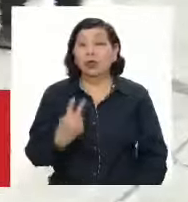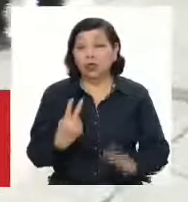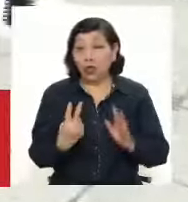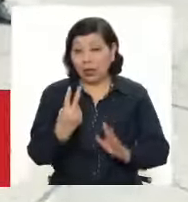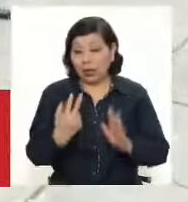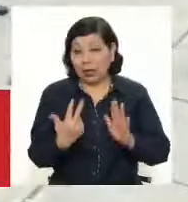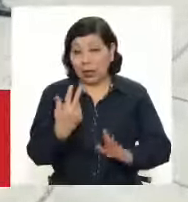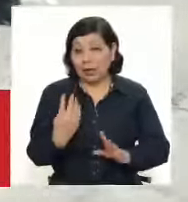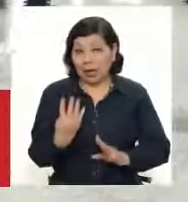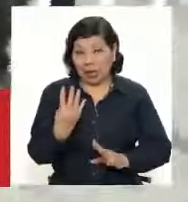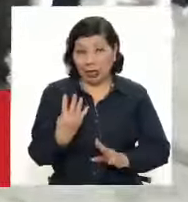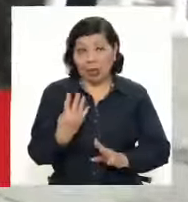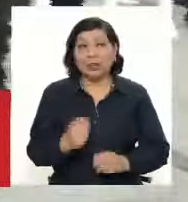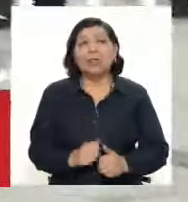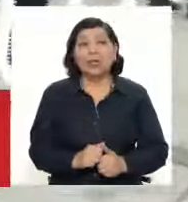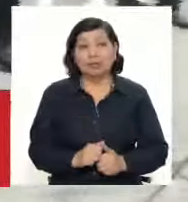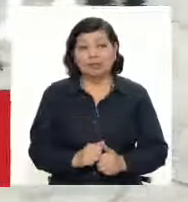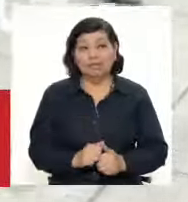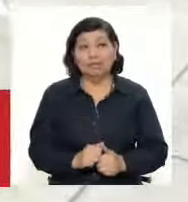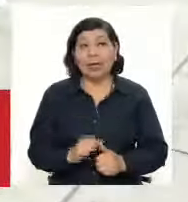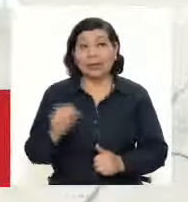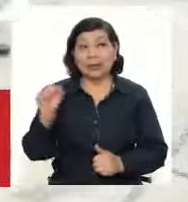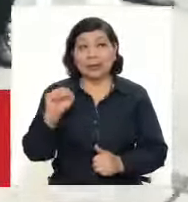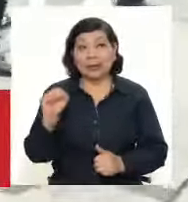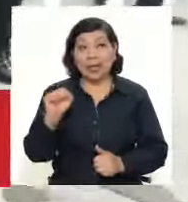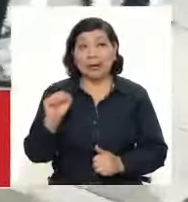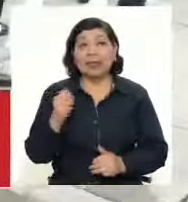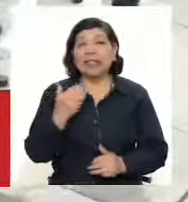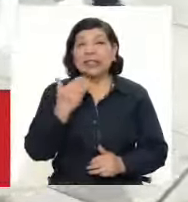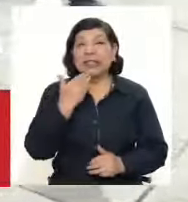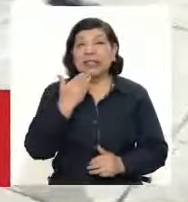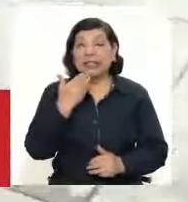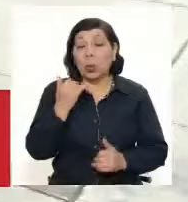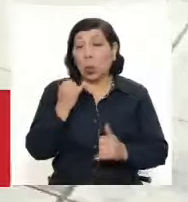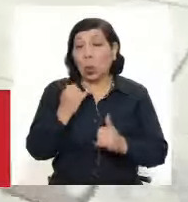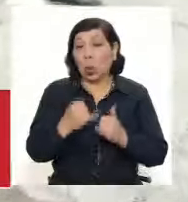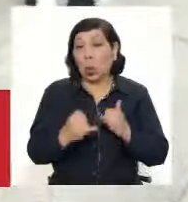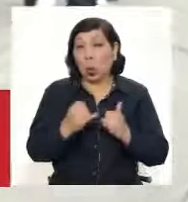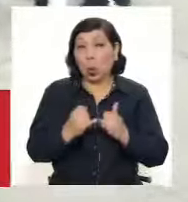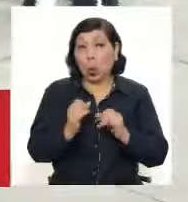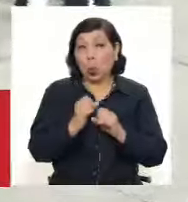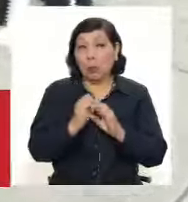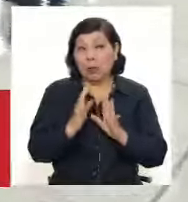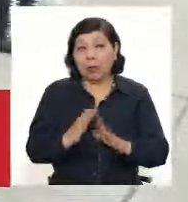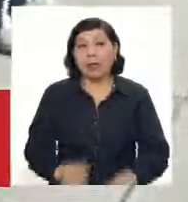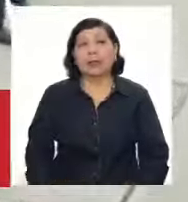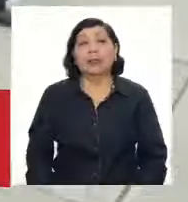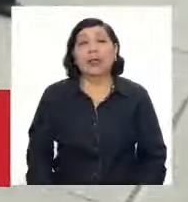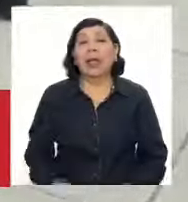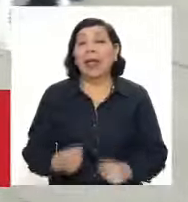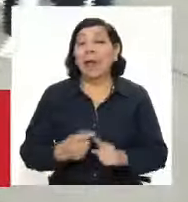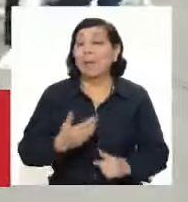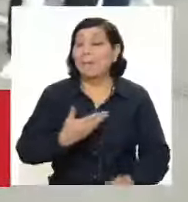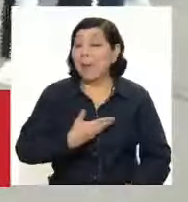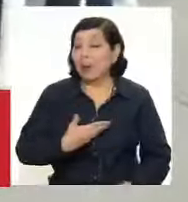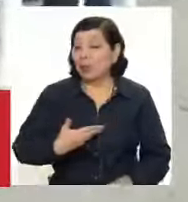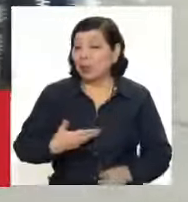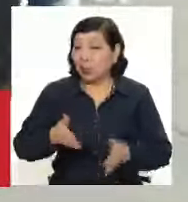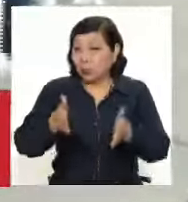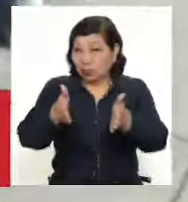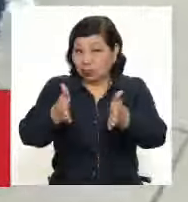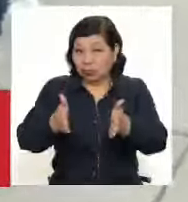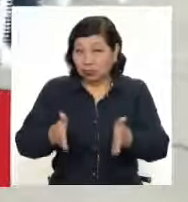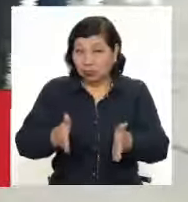13 y 14, 14 el sábado, que es el último día que el expresidente, los restos